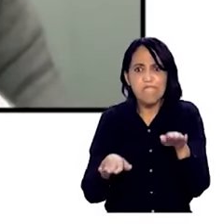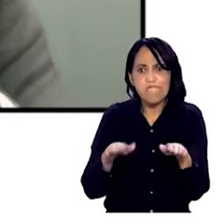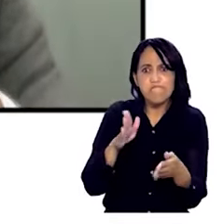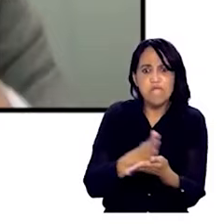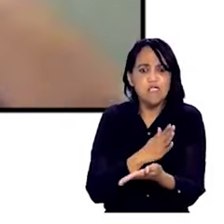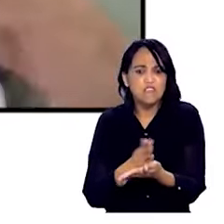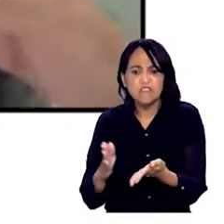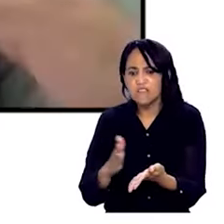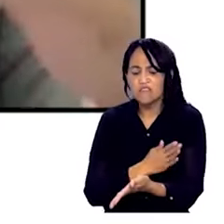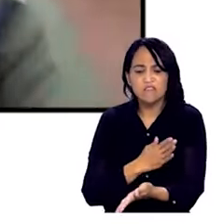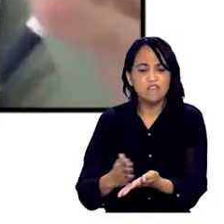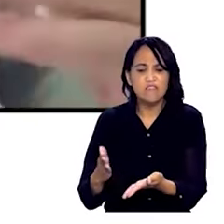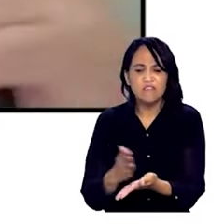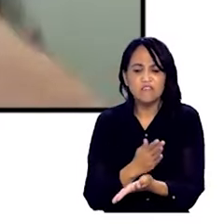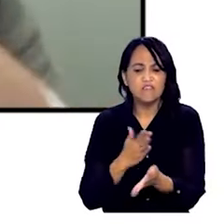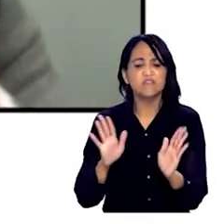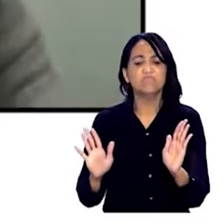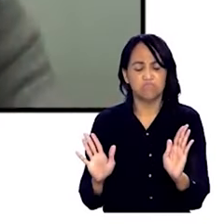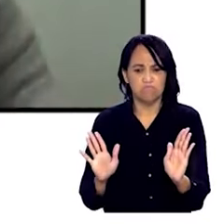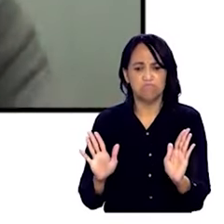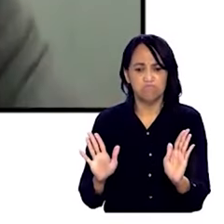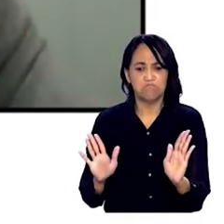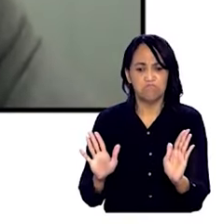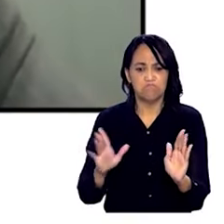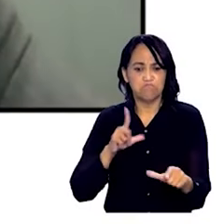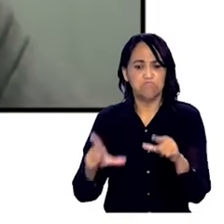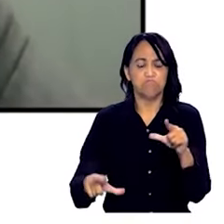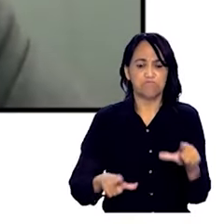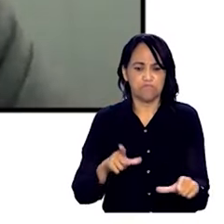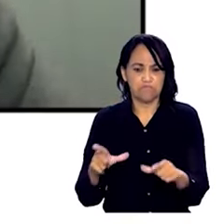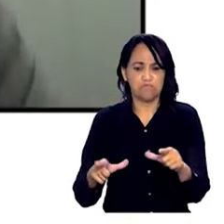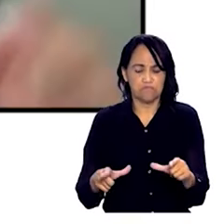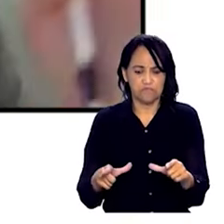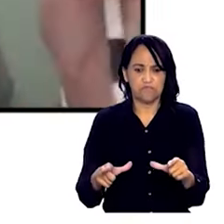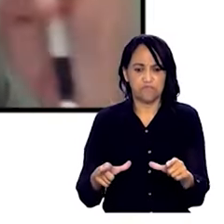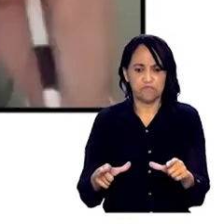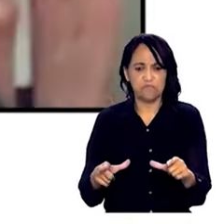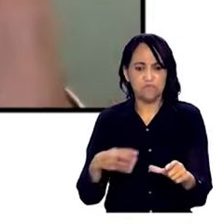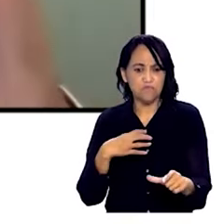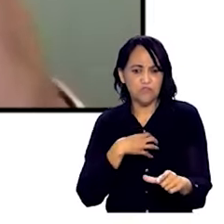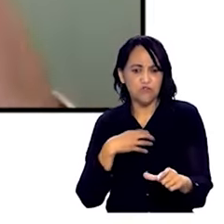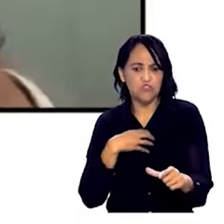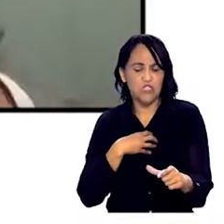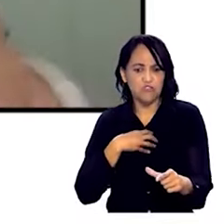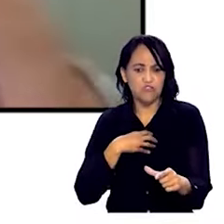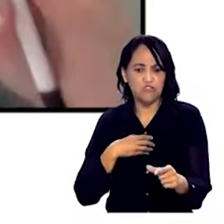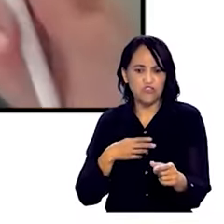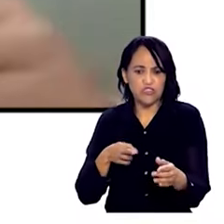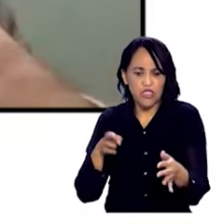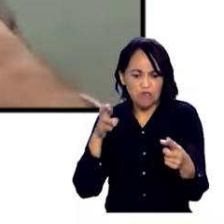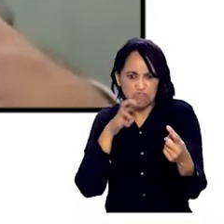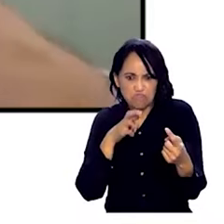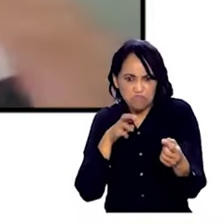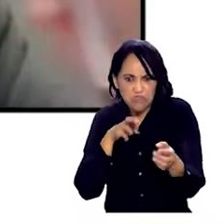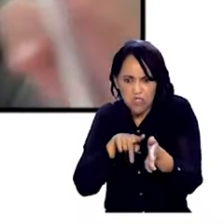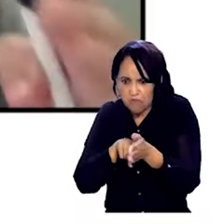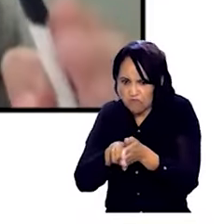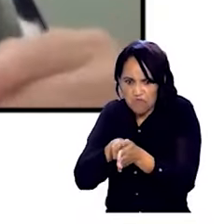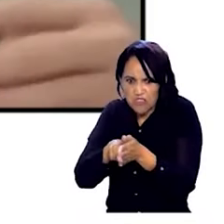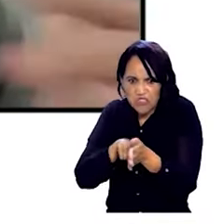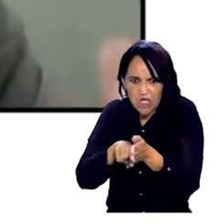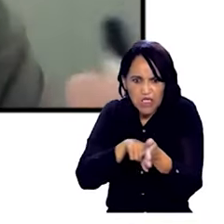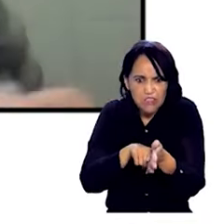L investigación permanente que anal agenda de trab de la corte Suprema con tenemos el promedio histó deas caus